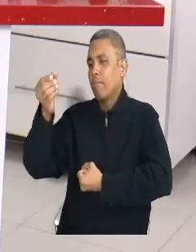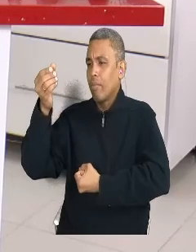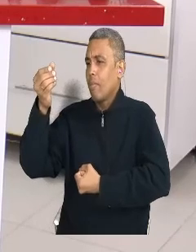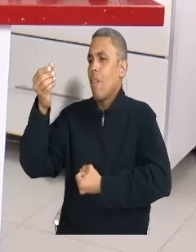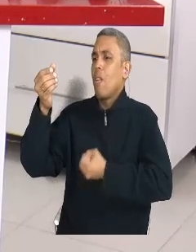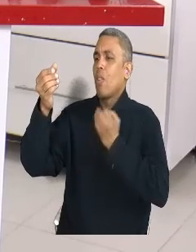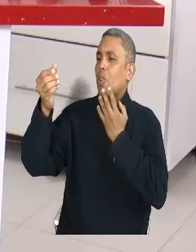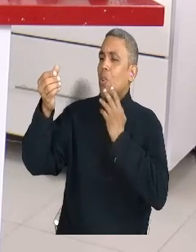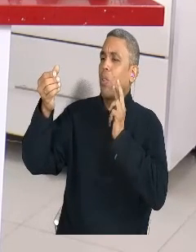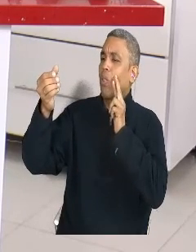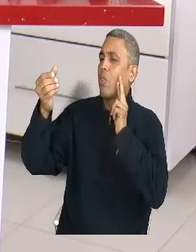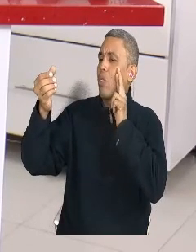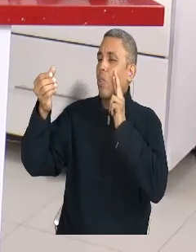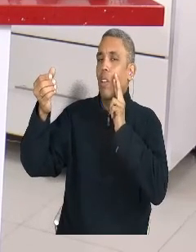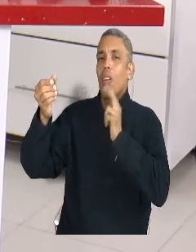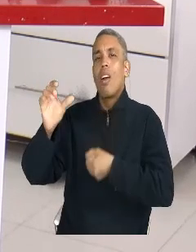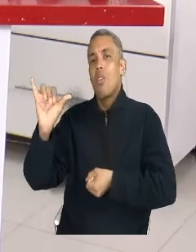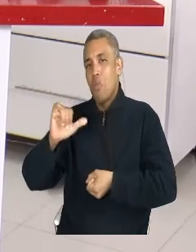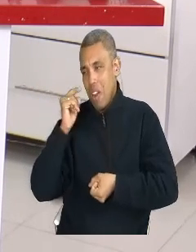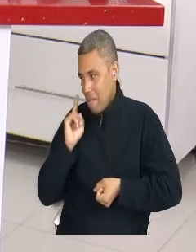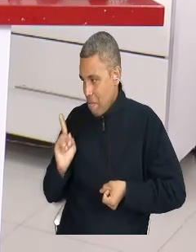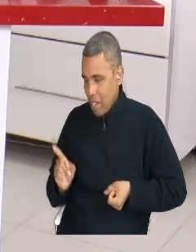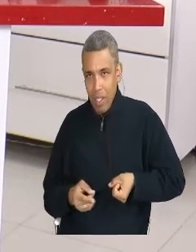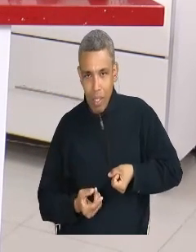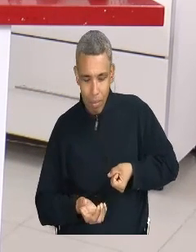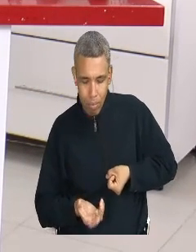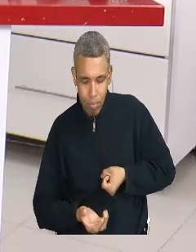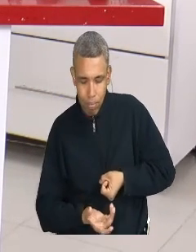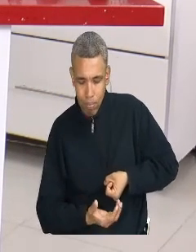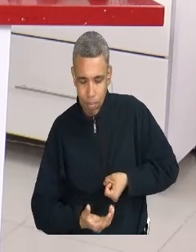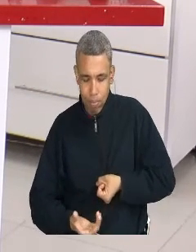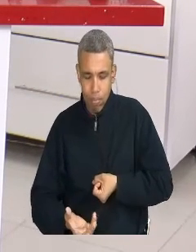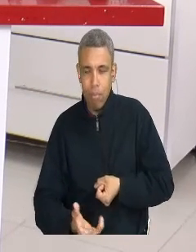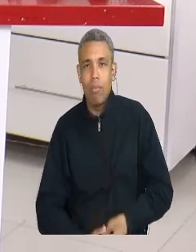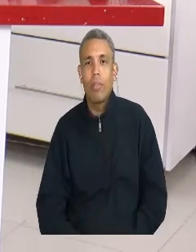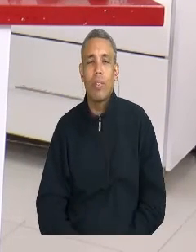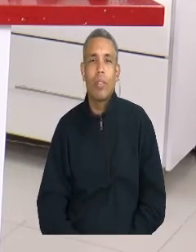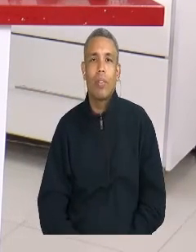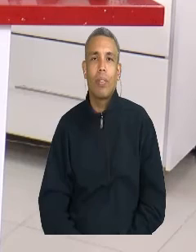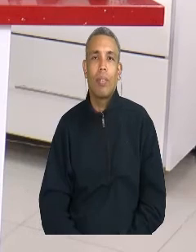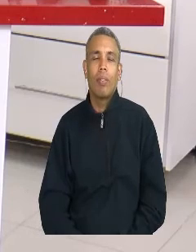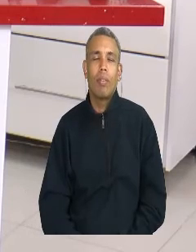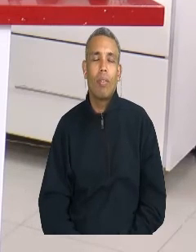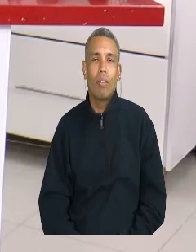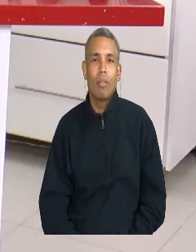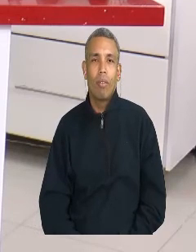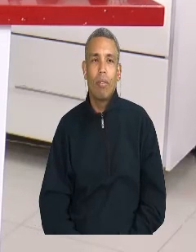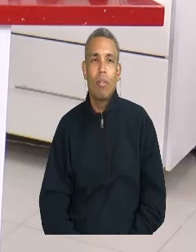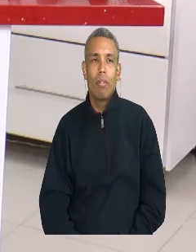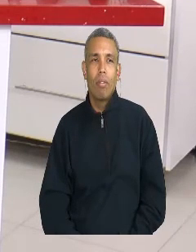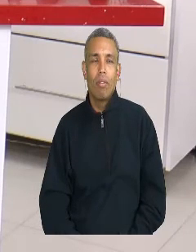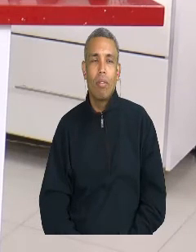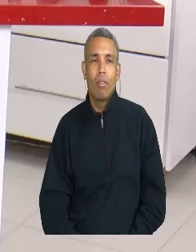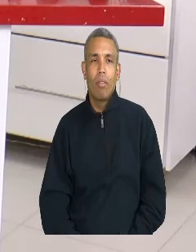centro comercial, que es el camarón rosadito. El día de hoy estamos preparando el arroz. A ver,